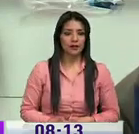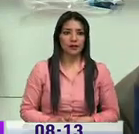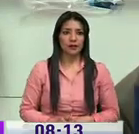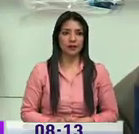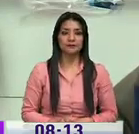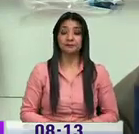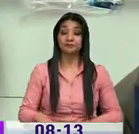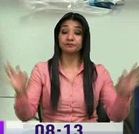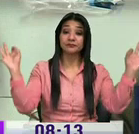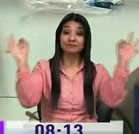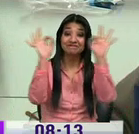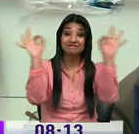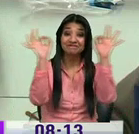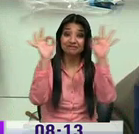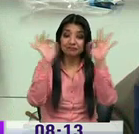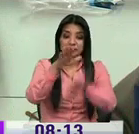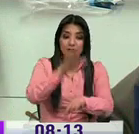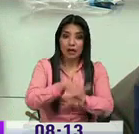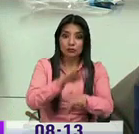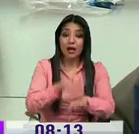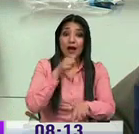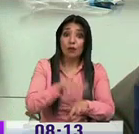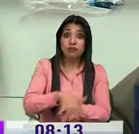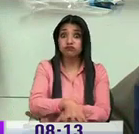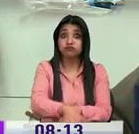energía a través de las aguas residuales